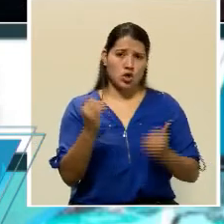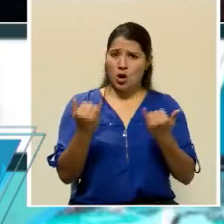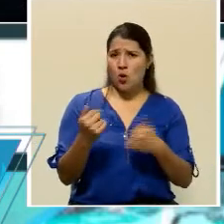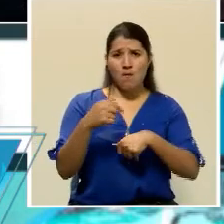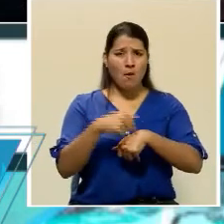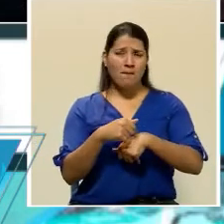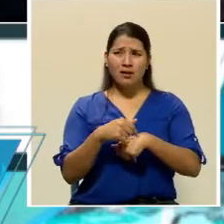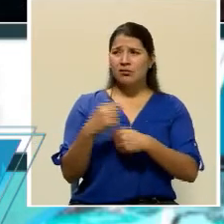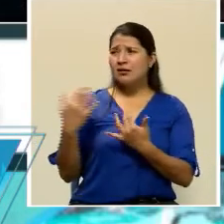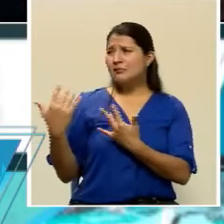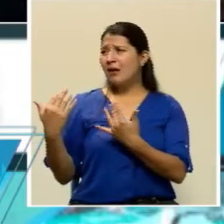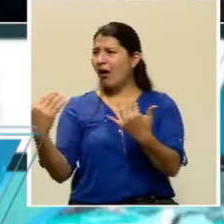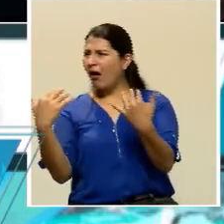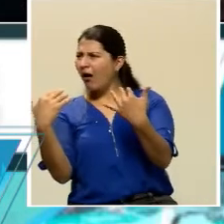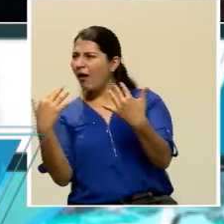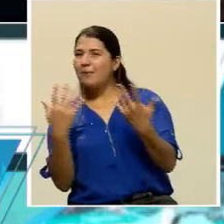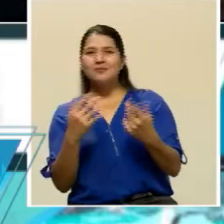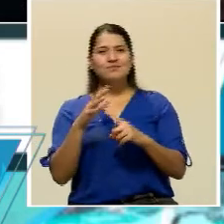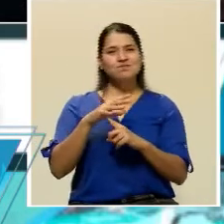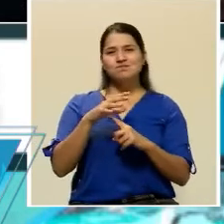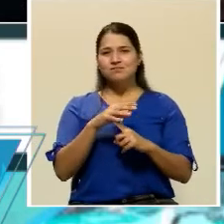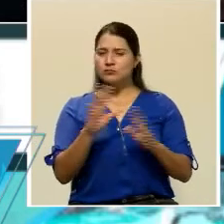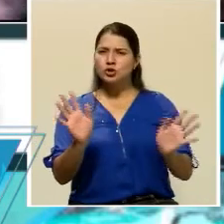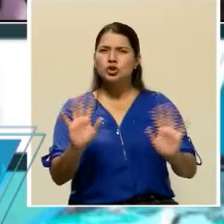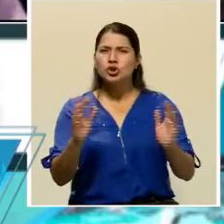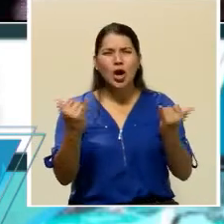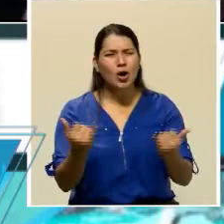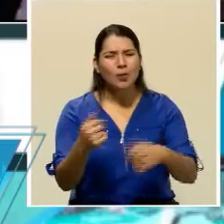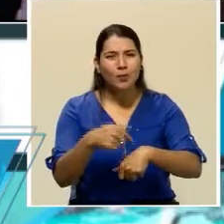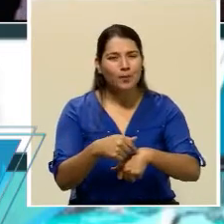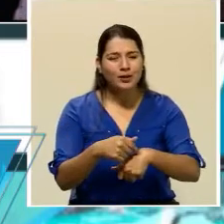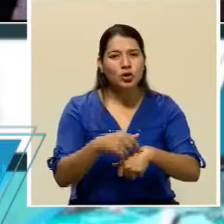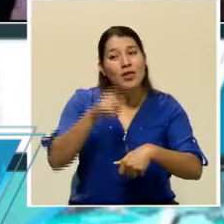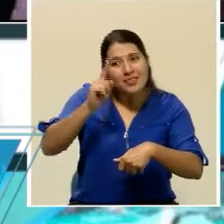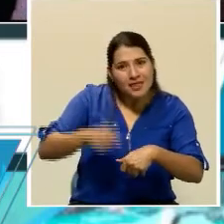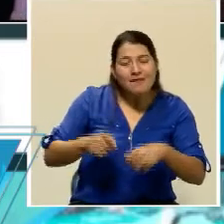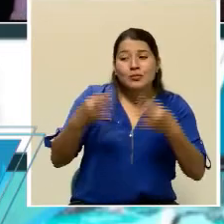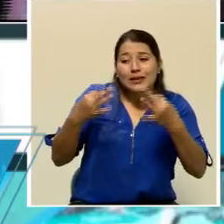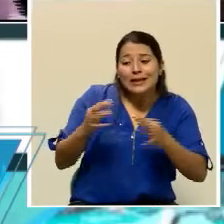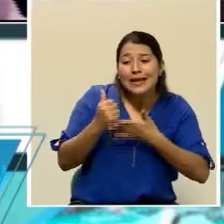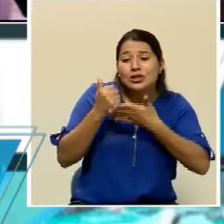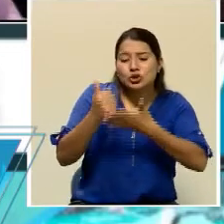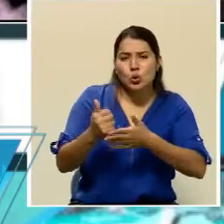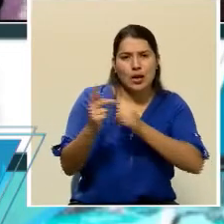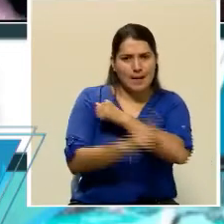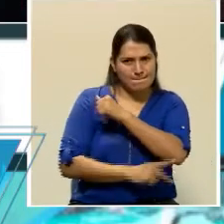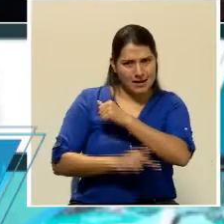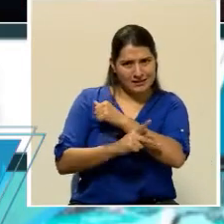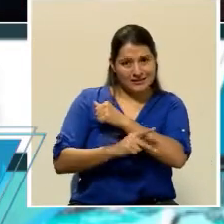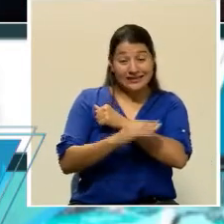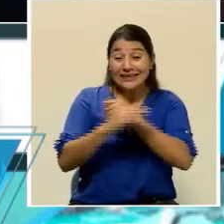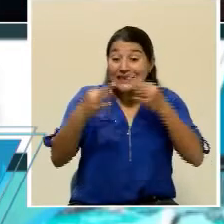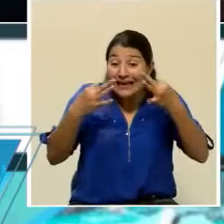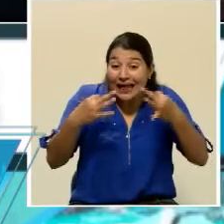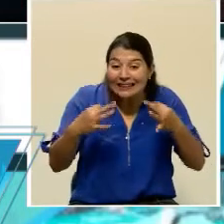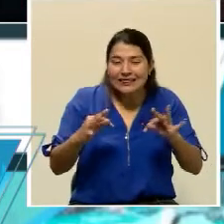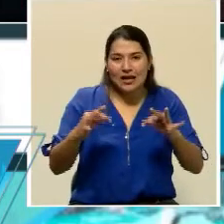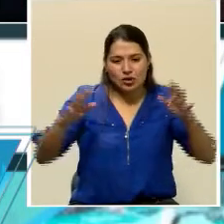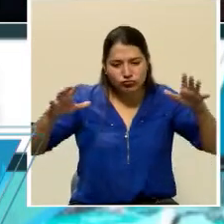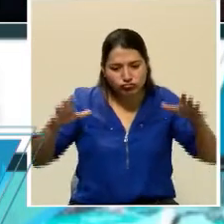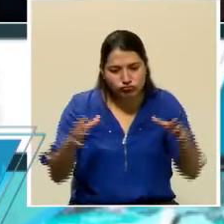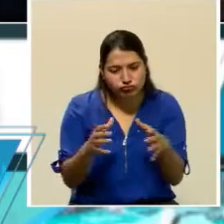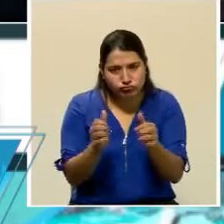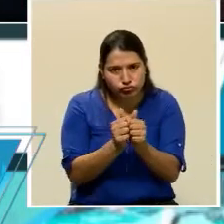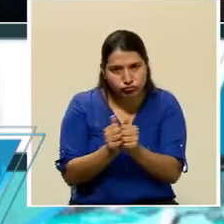la politiquería, este es el momento de aportar al país y tratar de contribuir y unir esfuerzos. Don